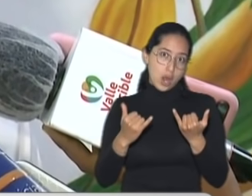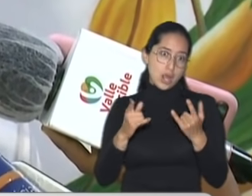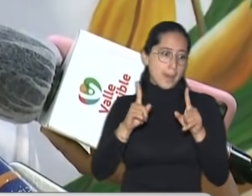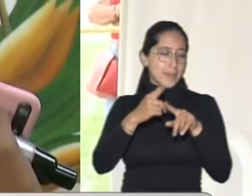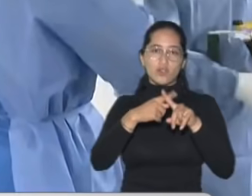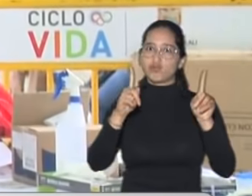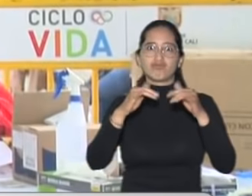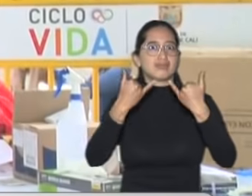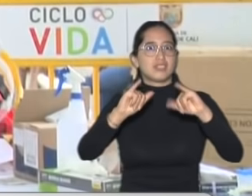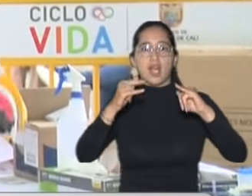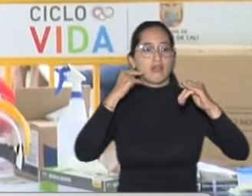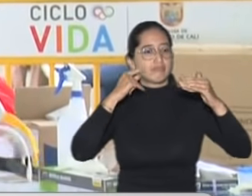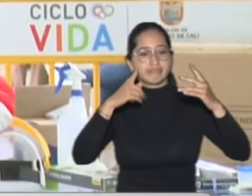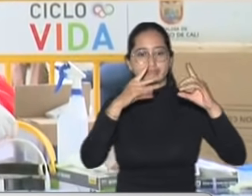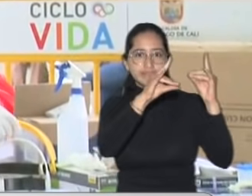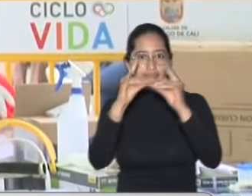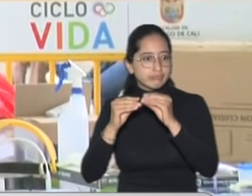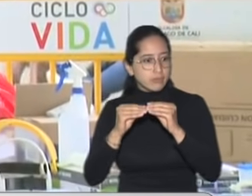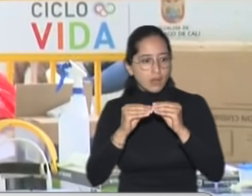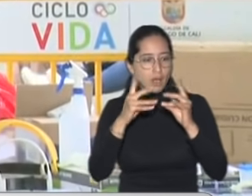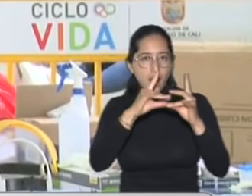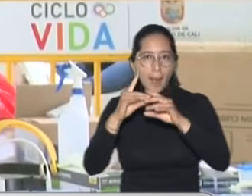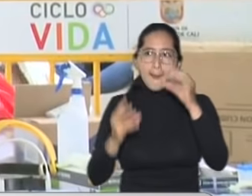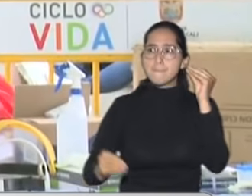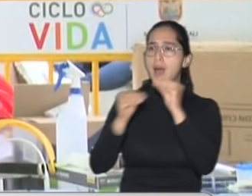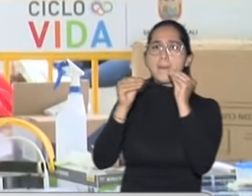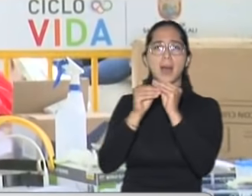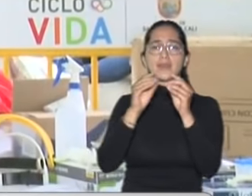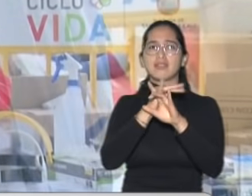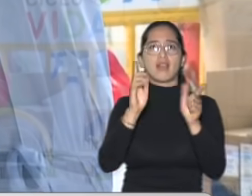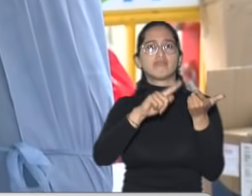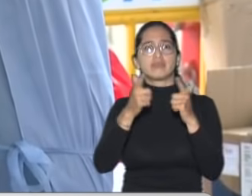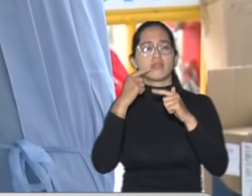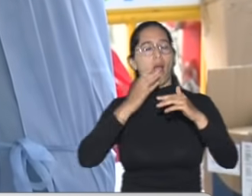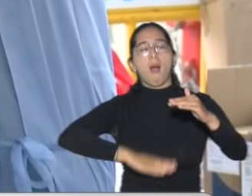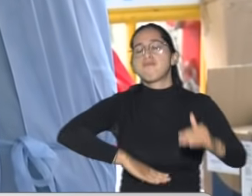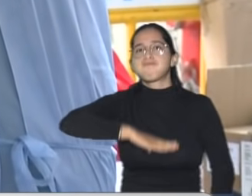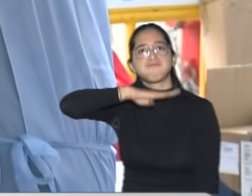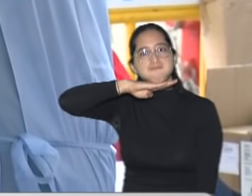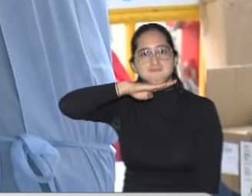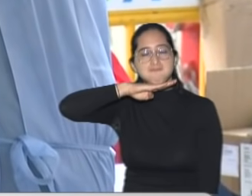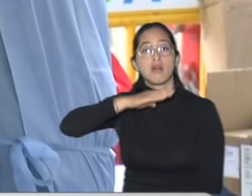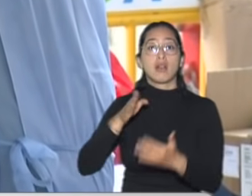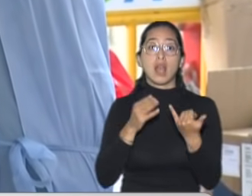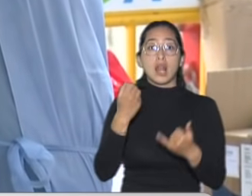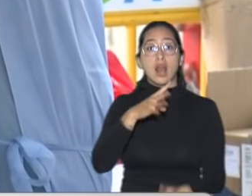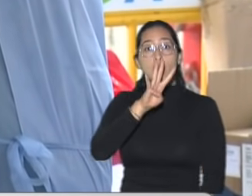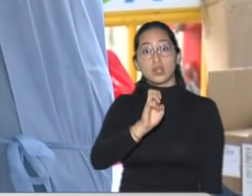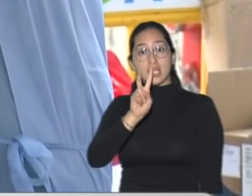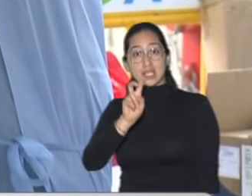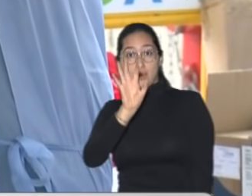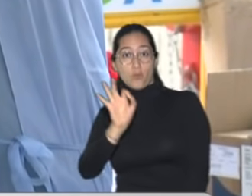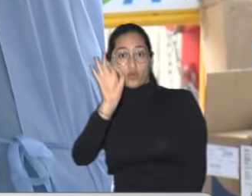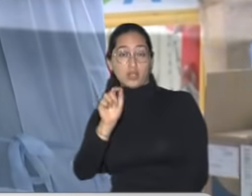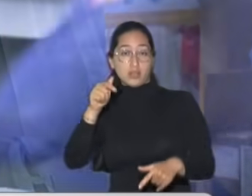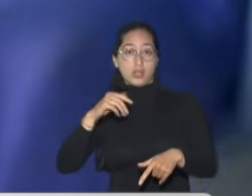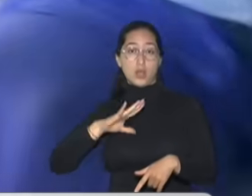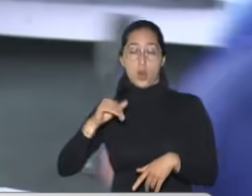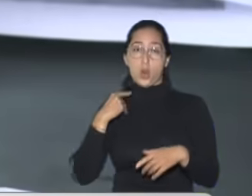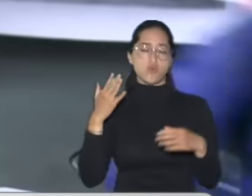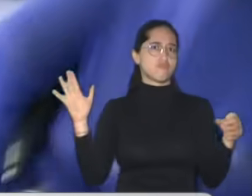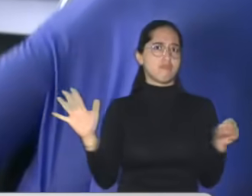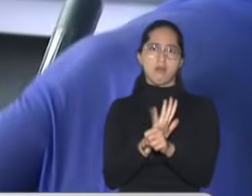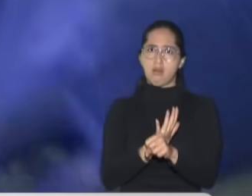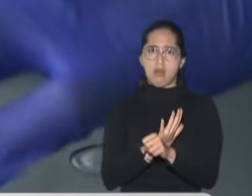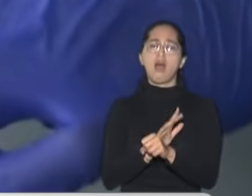nuestra capacidad. Mientras que en Cali, de 841 camas, el 97% están ocupadas y la Secretaría